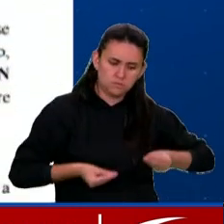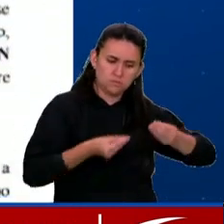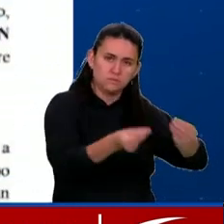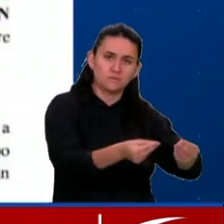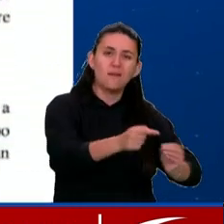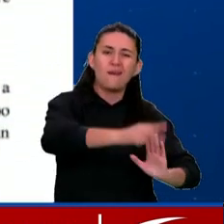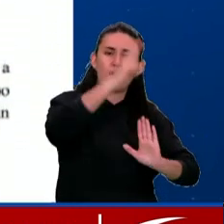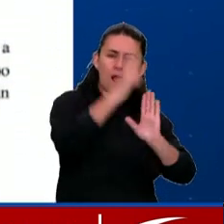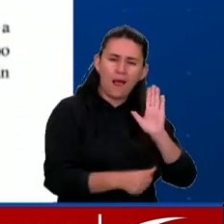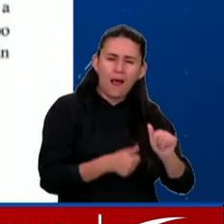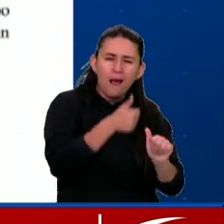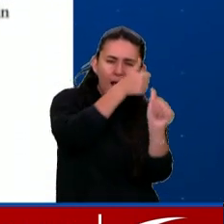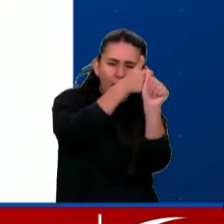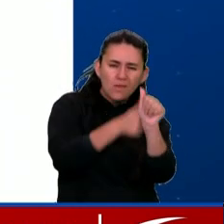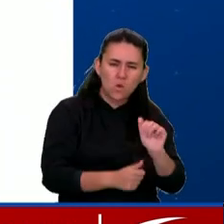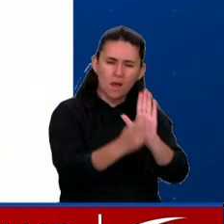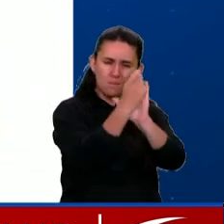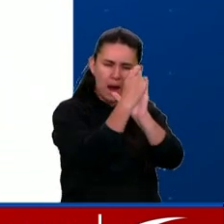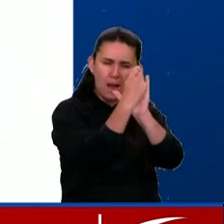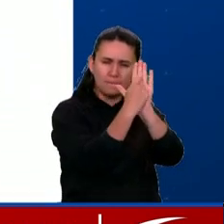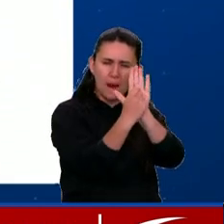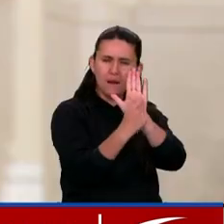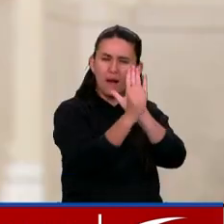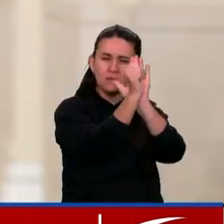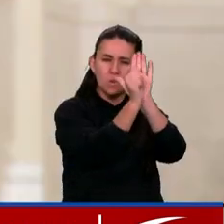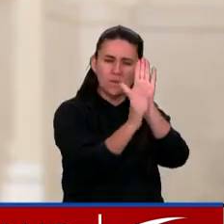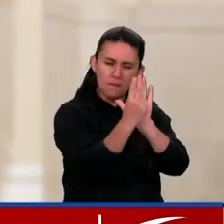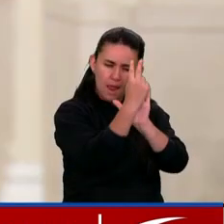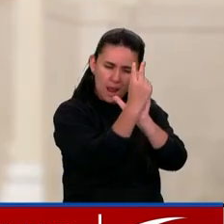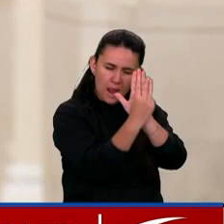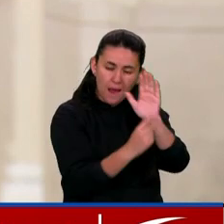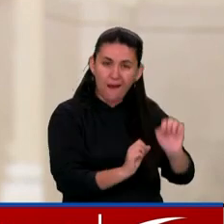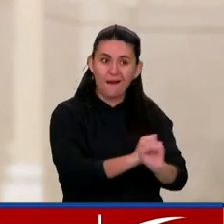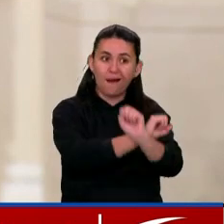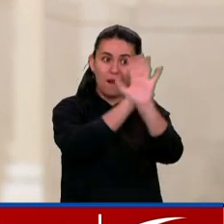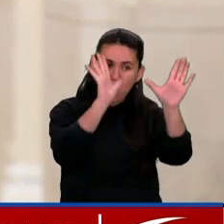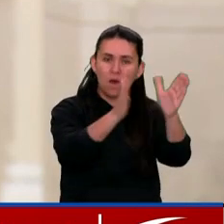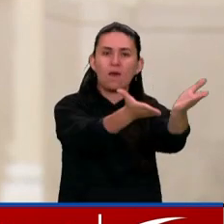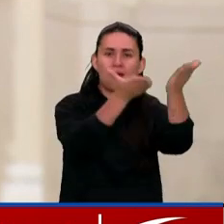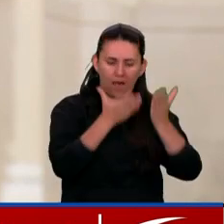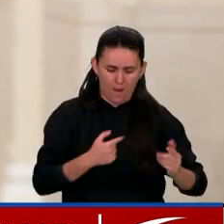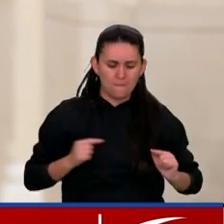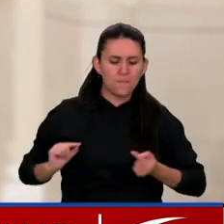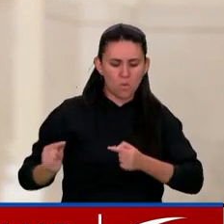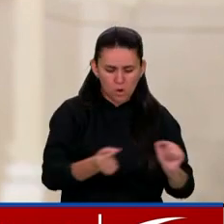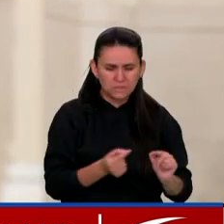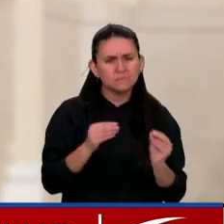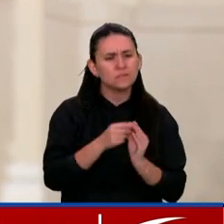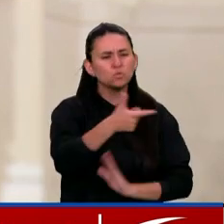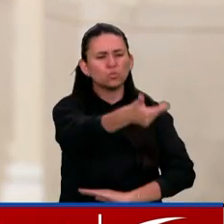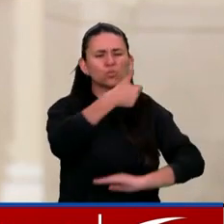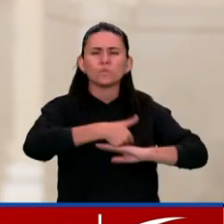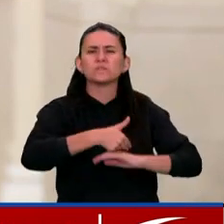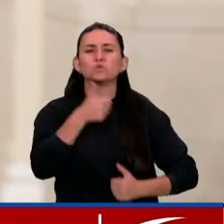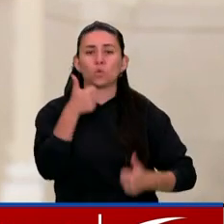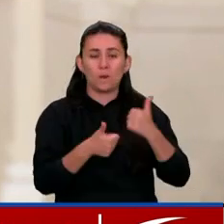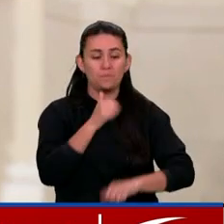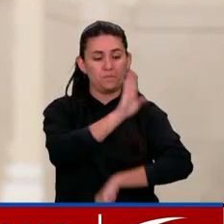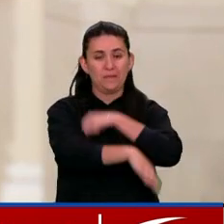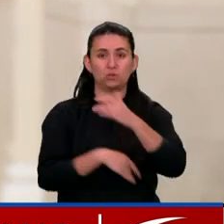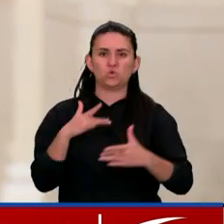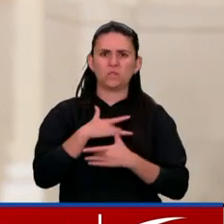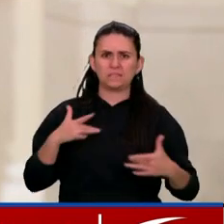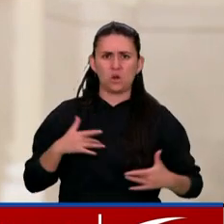punto cada articulado que tiene este texto de la reforma, y no solo eso, también las proposiciones. Escuchemos al ministro de Salud, Guillermo